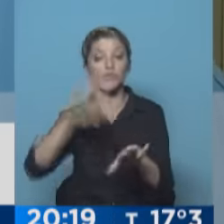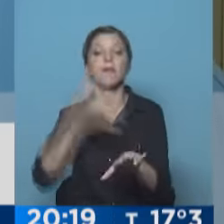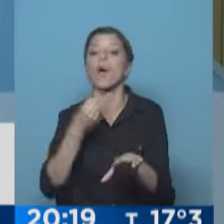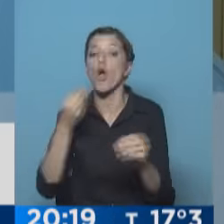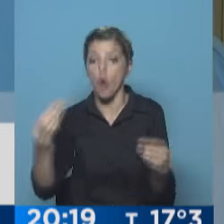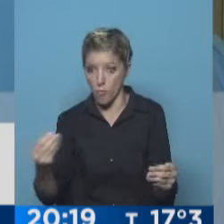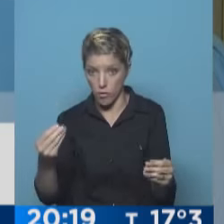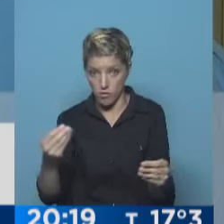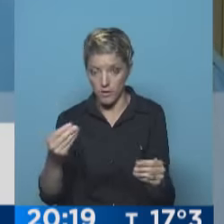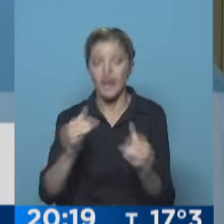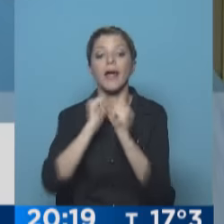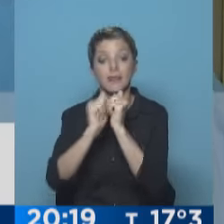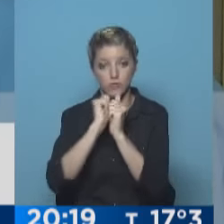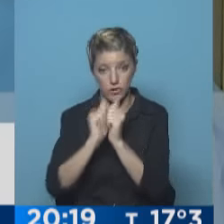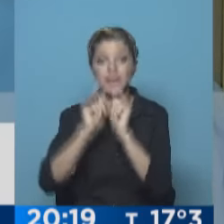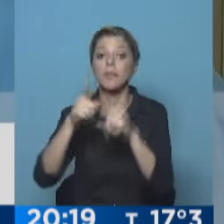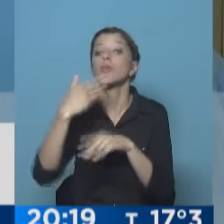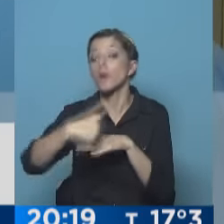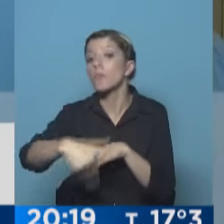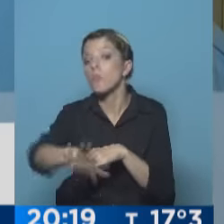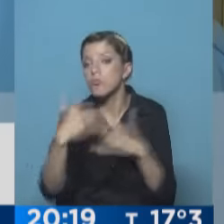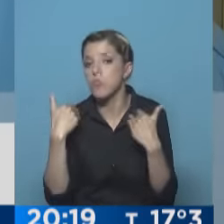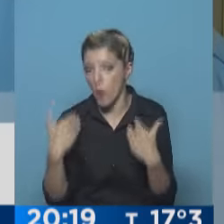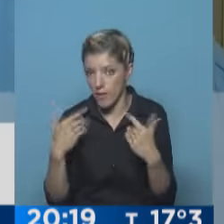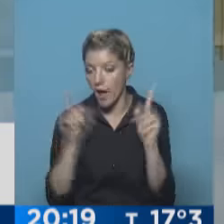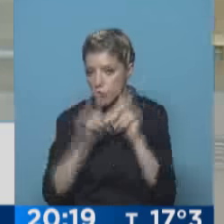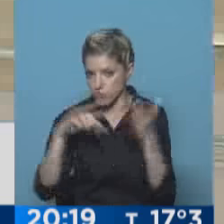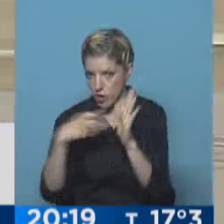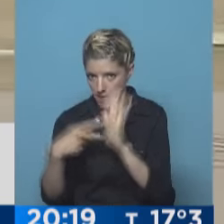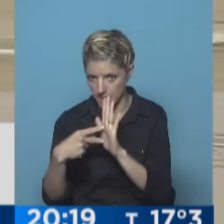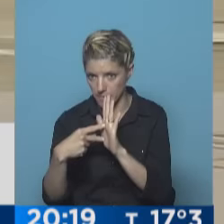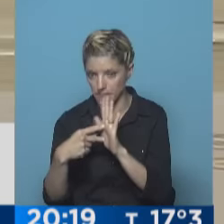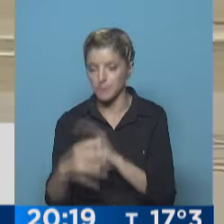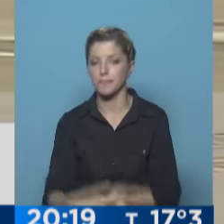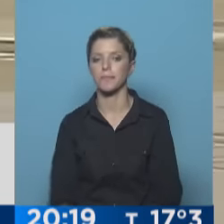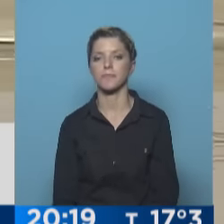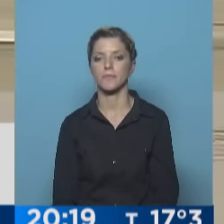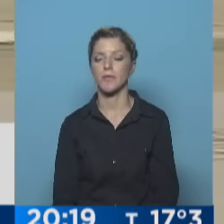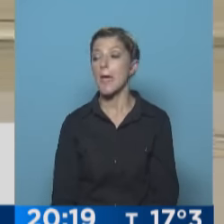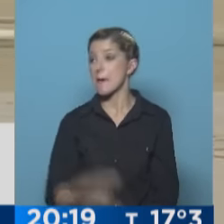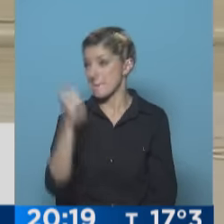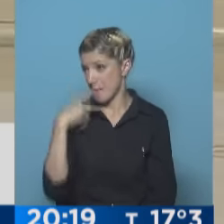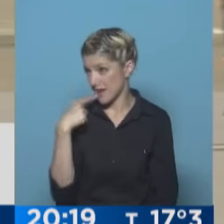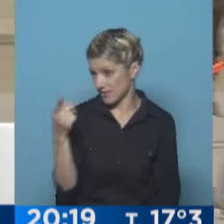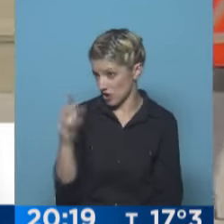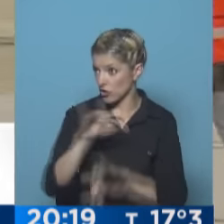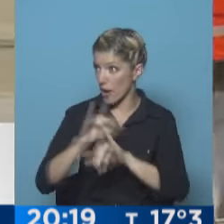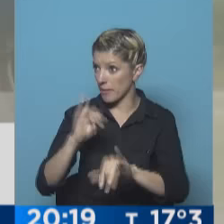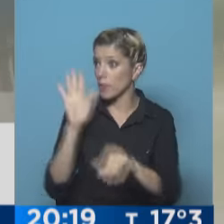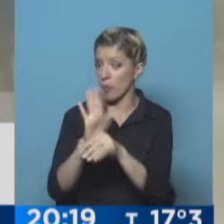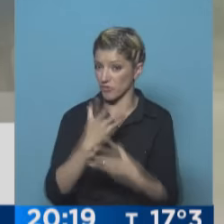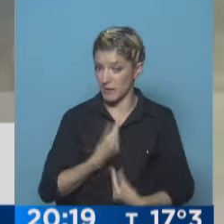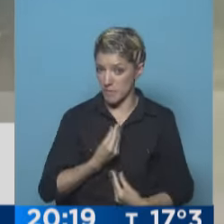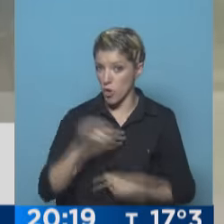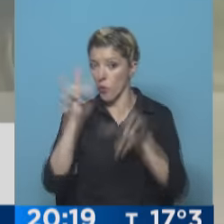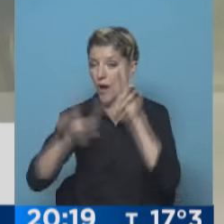contar la historia y los riesgos latentes. En aviación tenemos una situación muy, muy particular. Macri va a decir que eso es parte de la campaña del miedo.